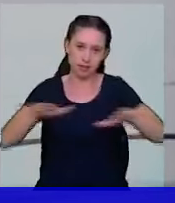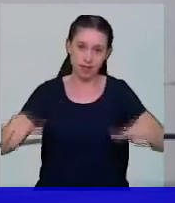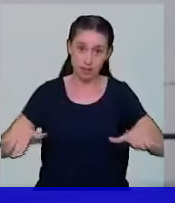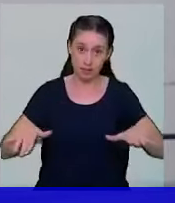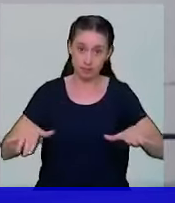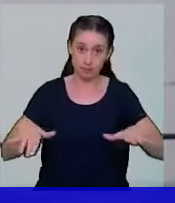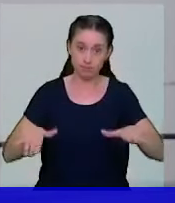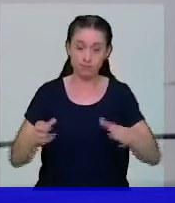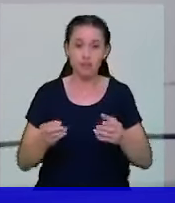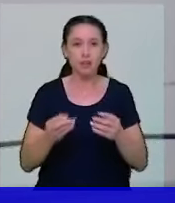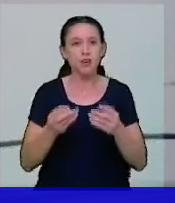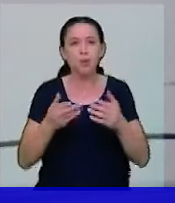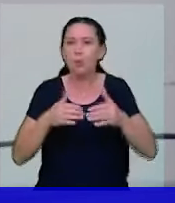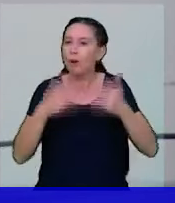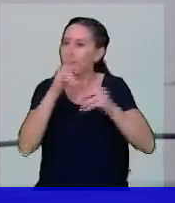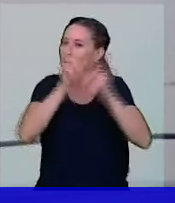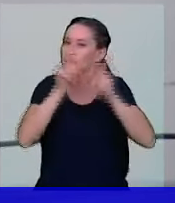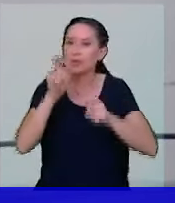Cualquiera sabe.